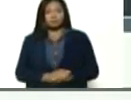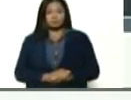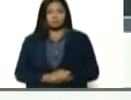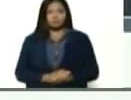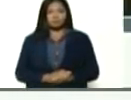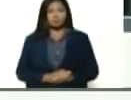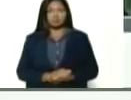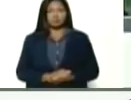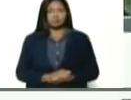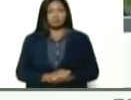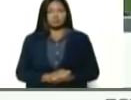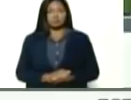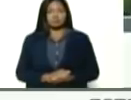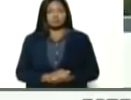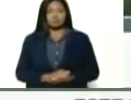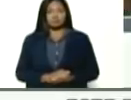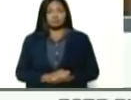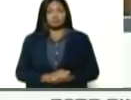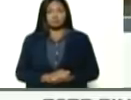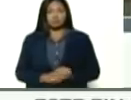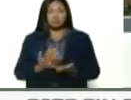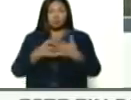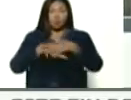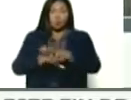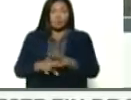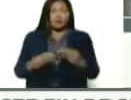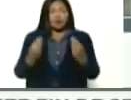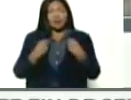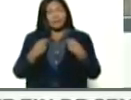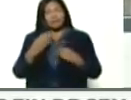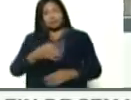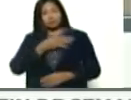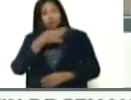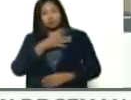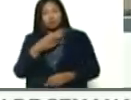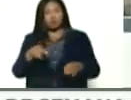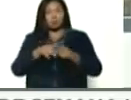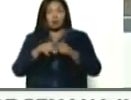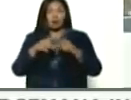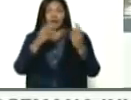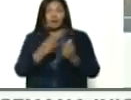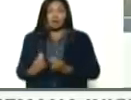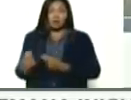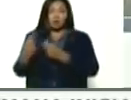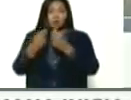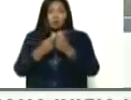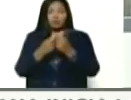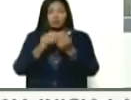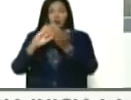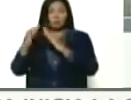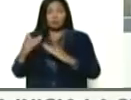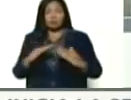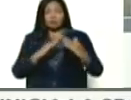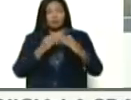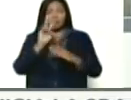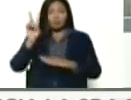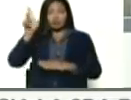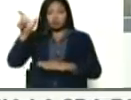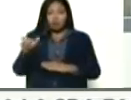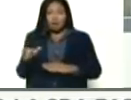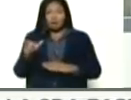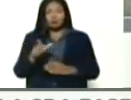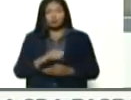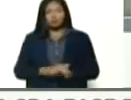y para combinar la vida social económica comunitaria de los venezolanos en las